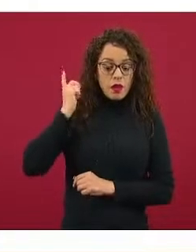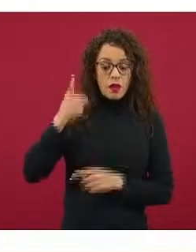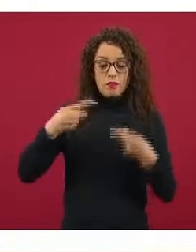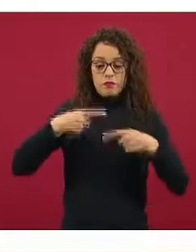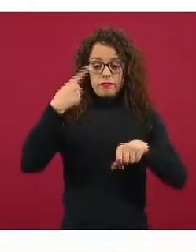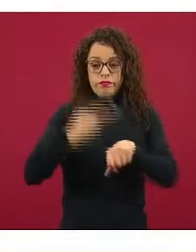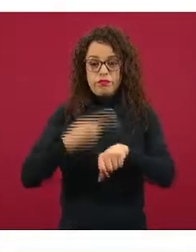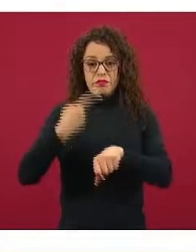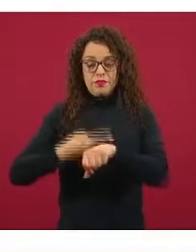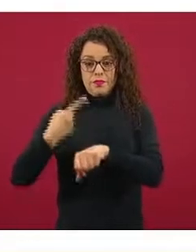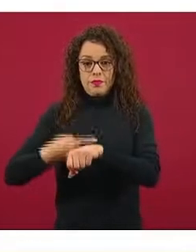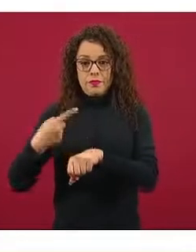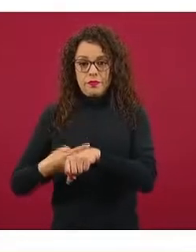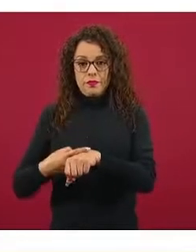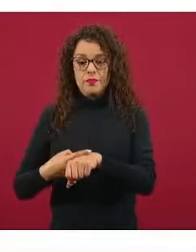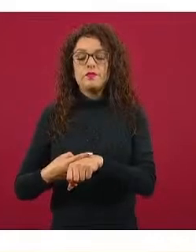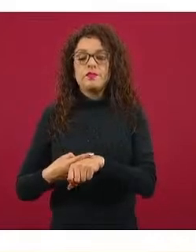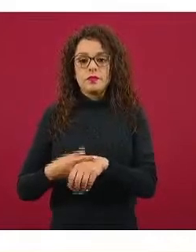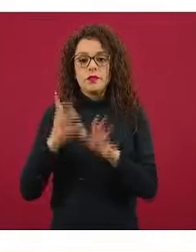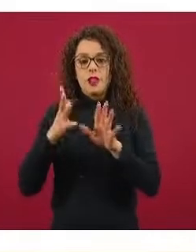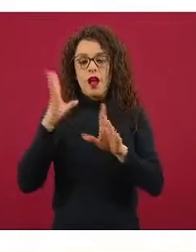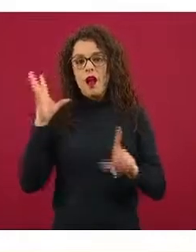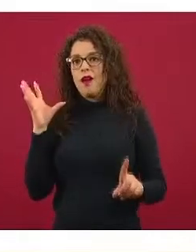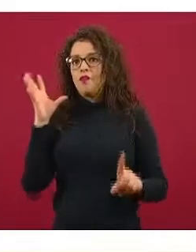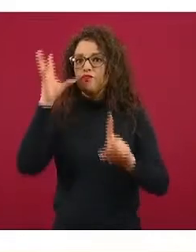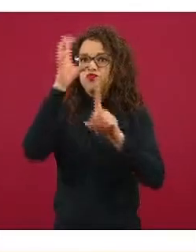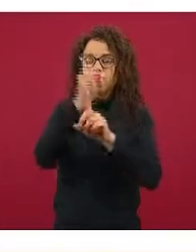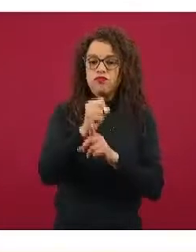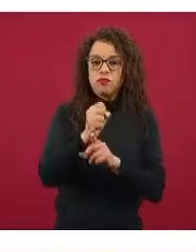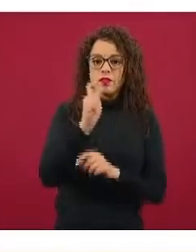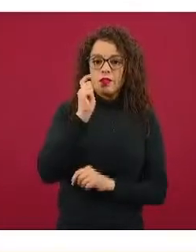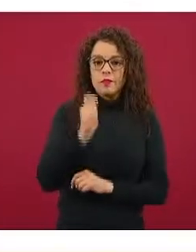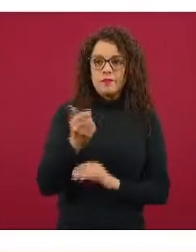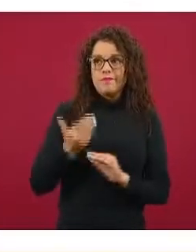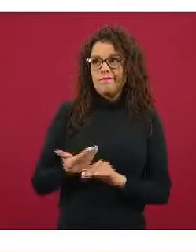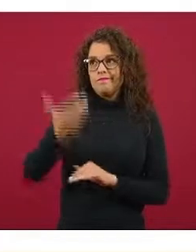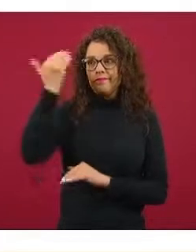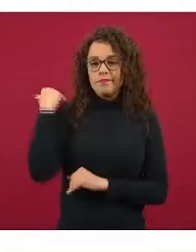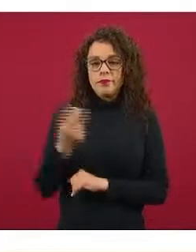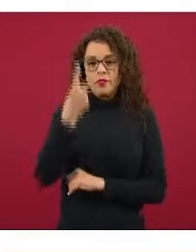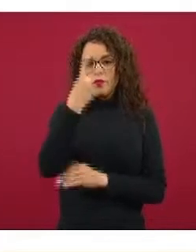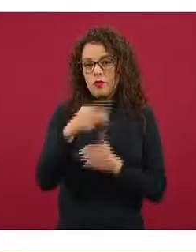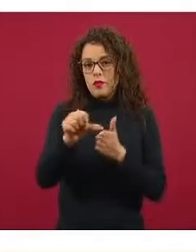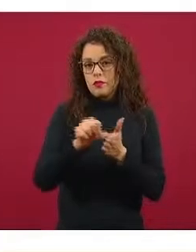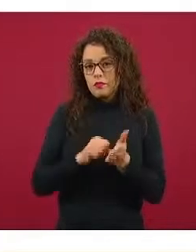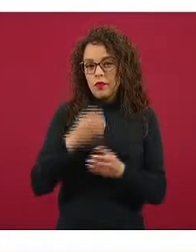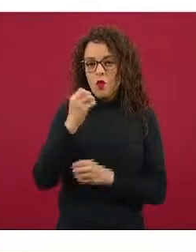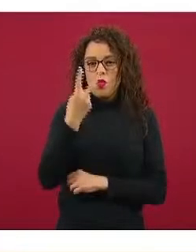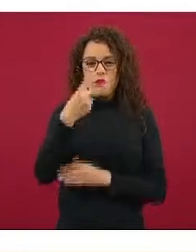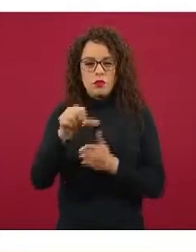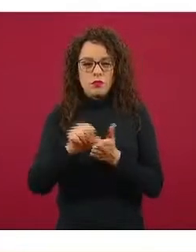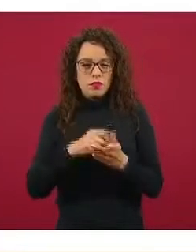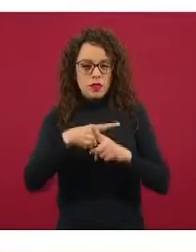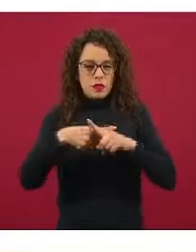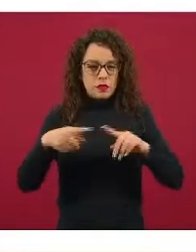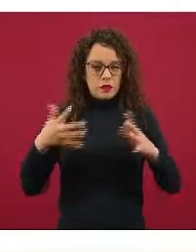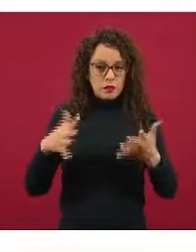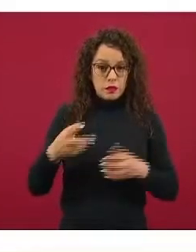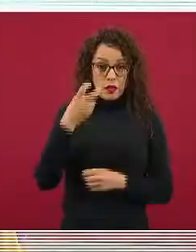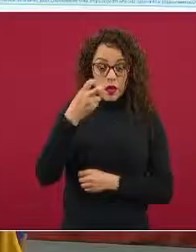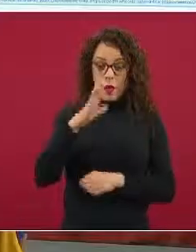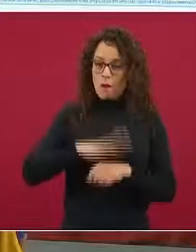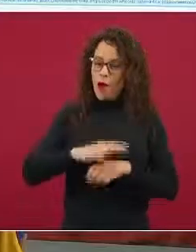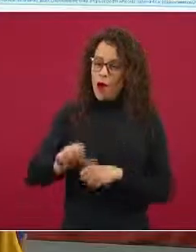enfermedad de casos está ya alcanzando a lo que se observaba aproximadamente hace 2 meses, 2 meses y medio, cuando vimos ese primer